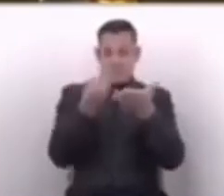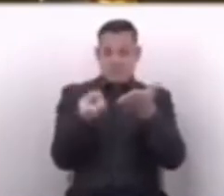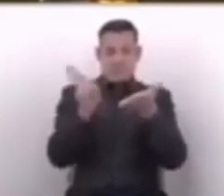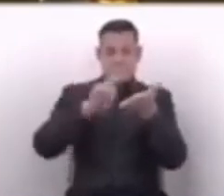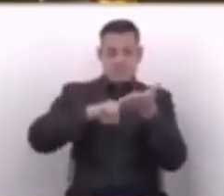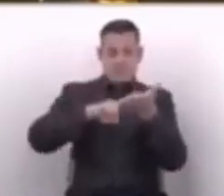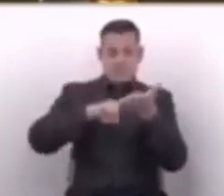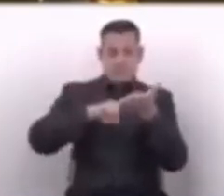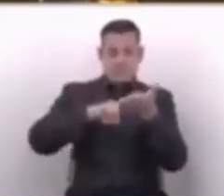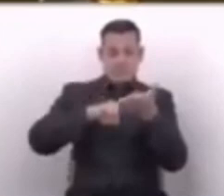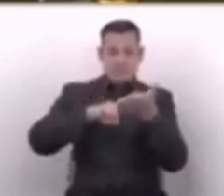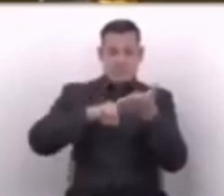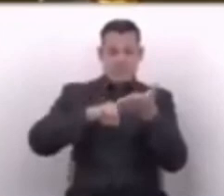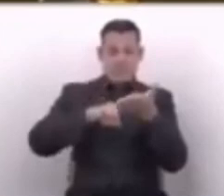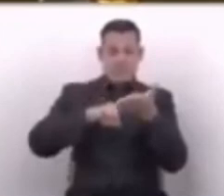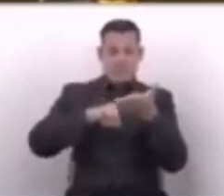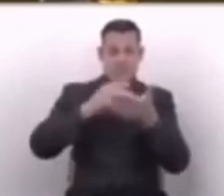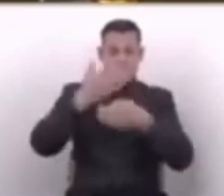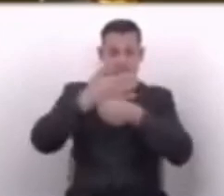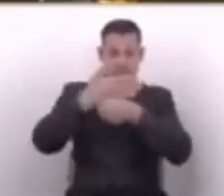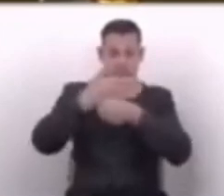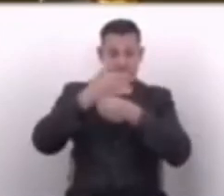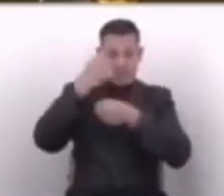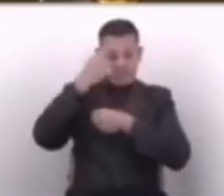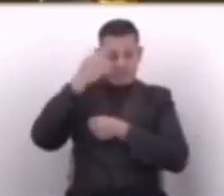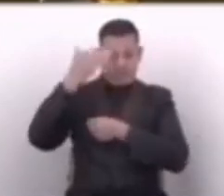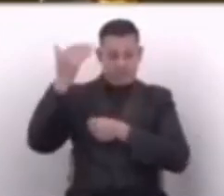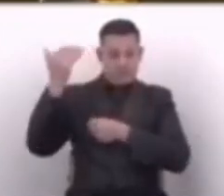inscribirse en un partido político,